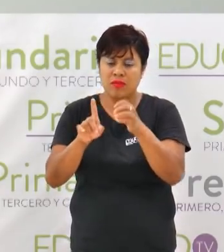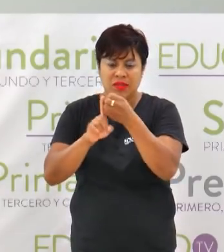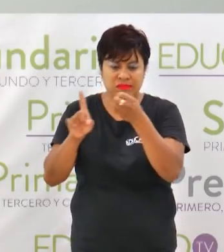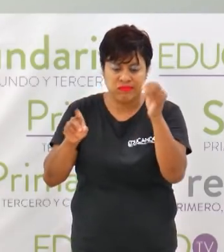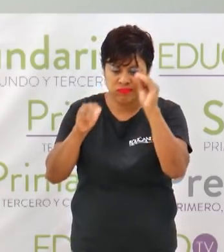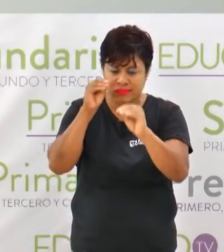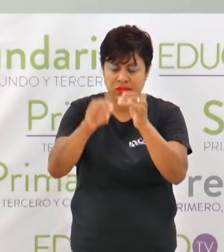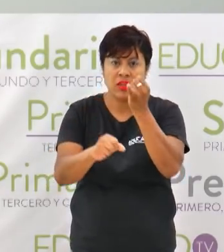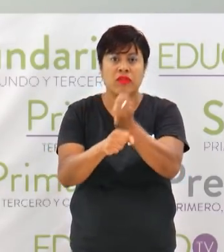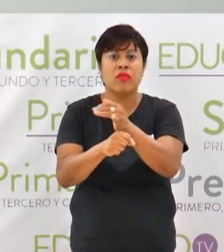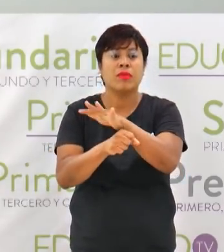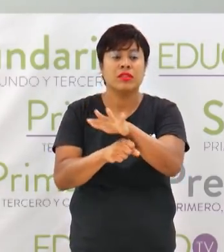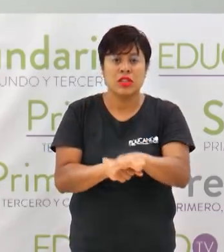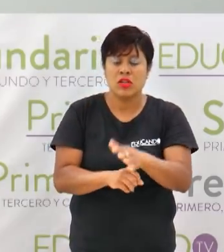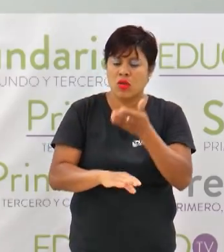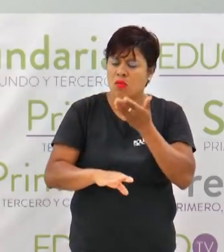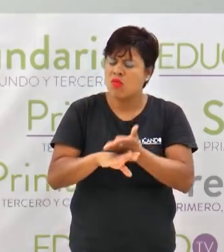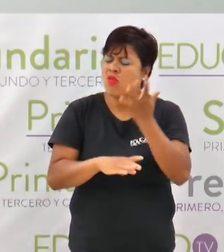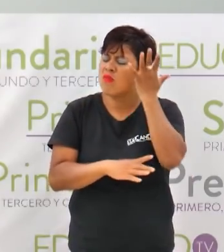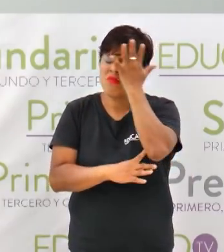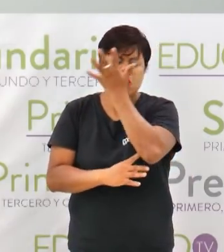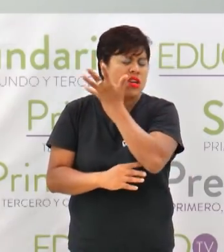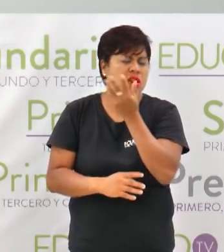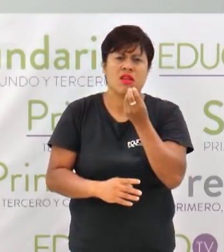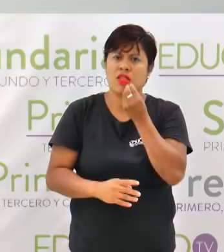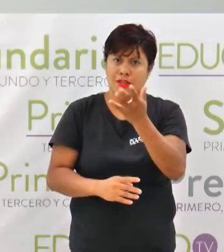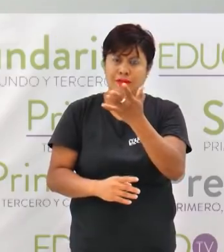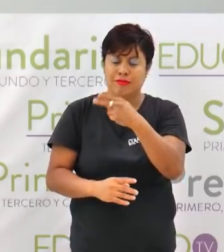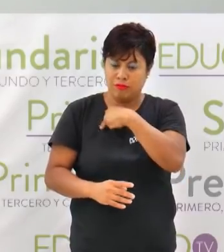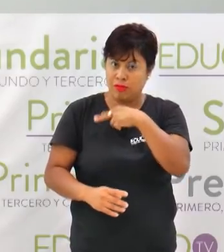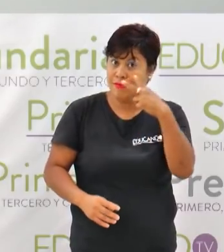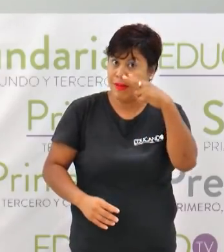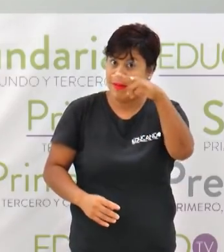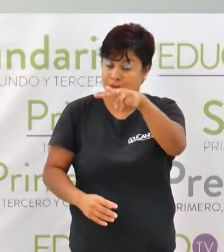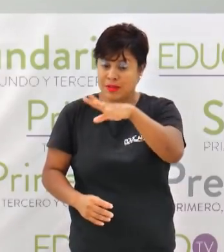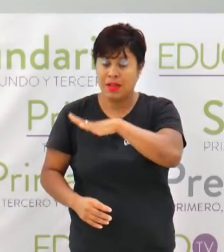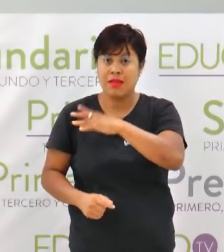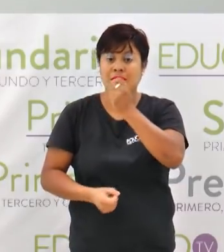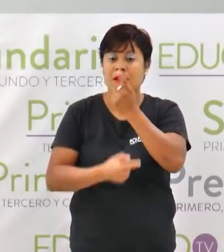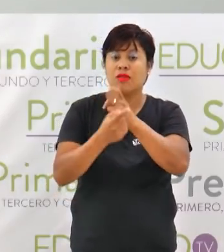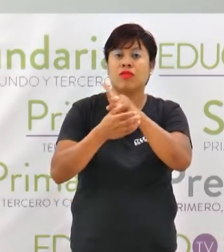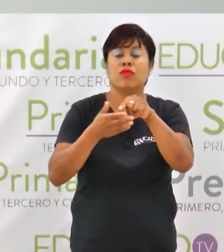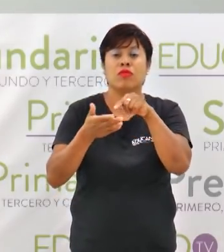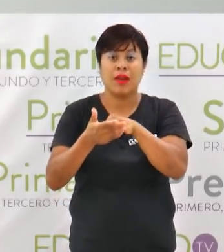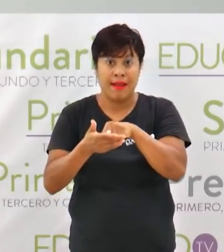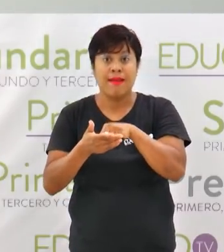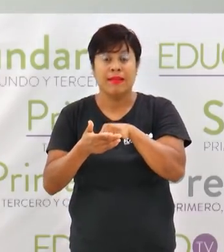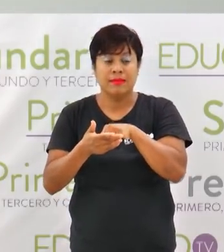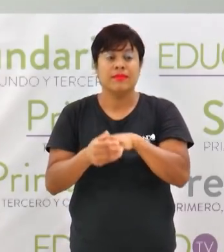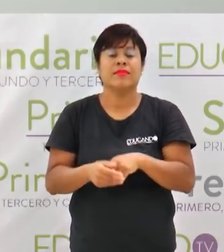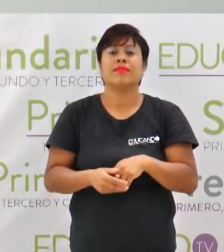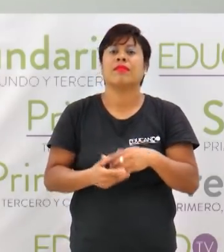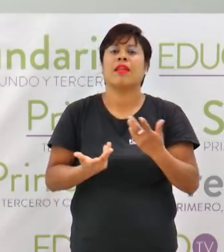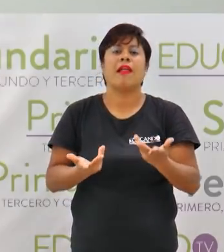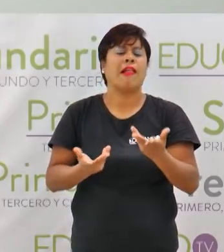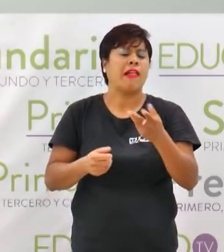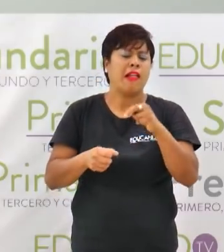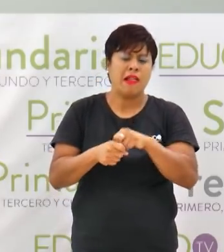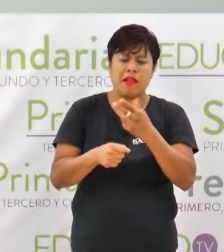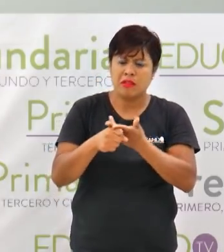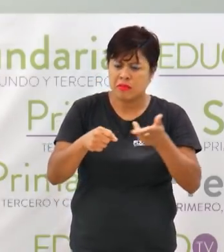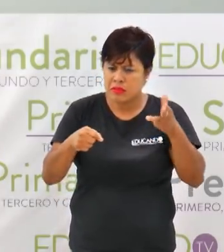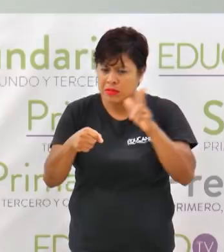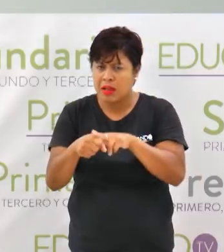de información muy bonitos que yo he visto en algunos lugares públicos, en las clínicas, en